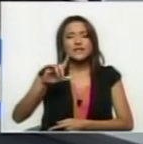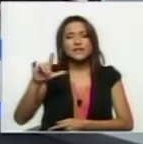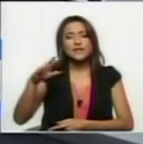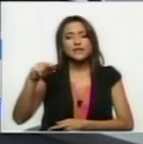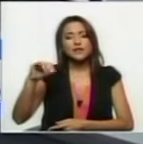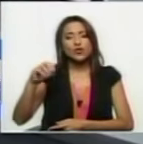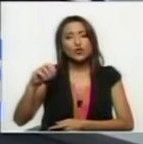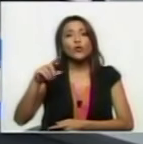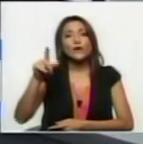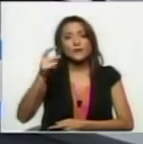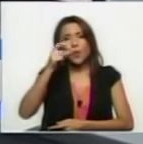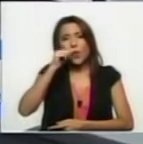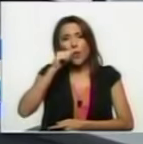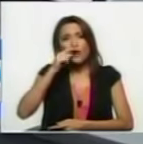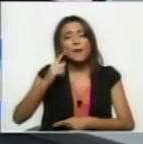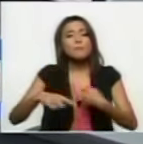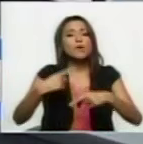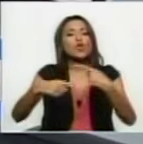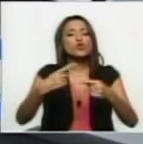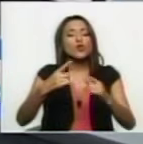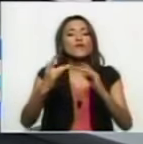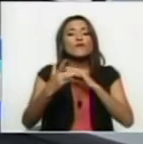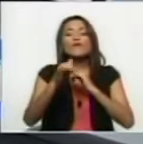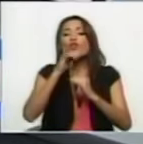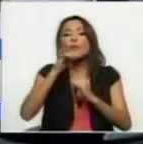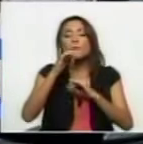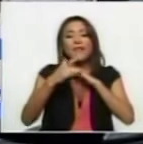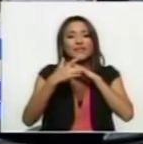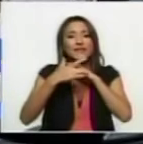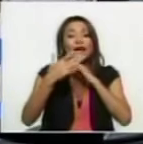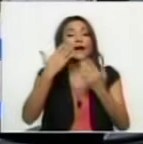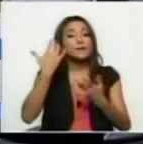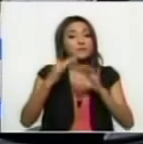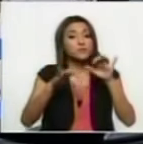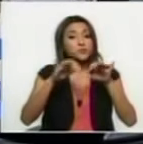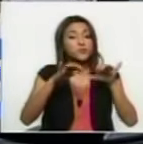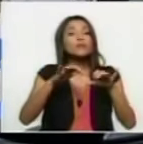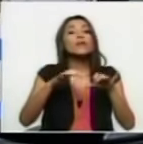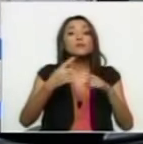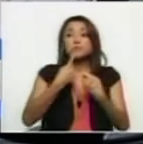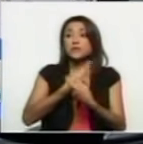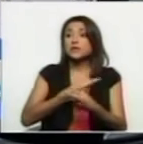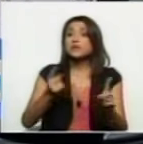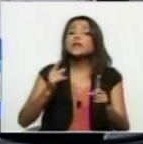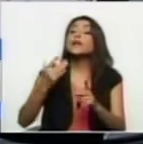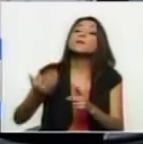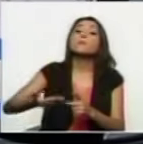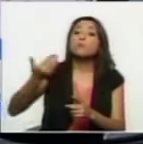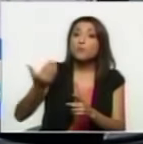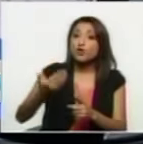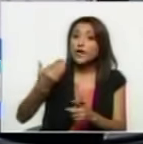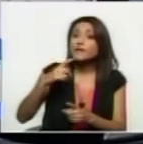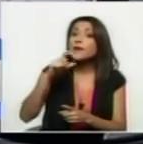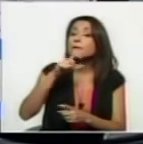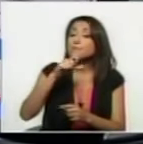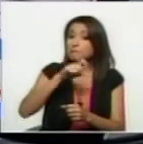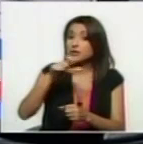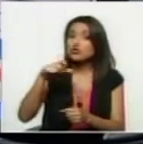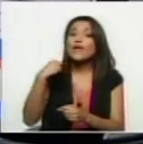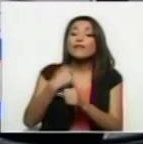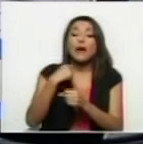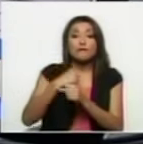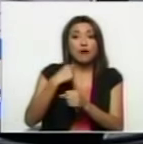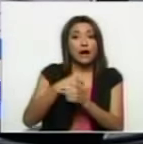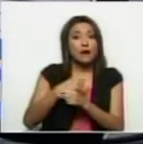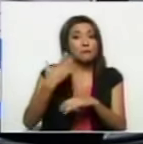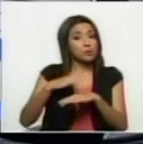de informática de la emisora Alba Ciudad, manifestó la importancia y el esfuerzo de sus trabajadores y